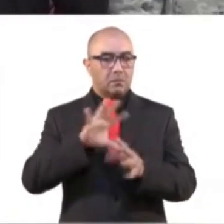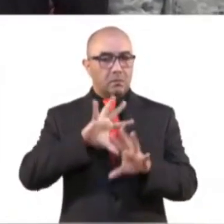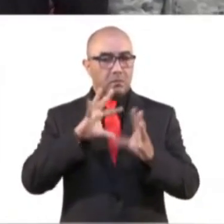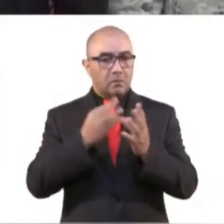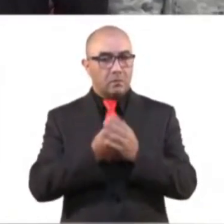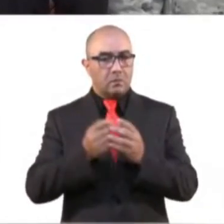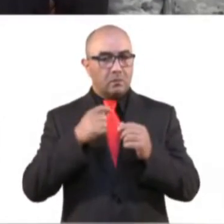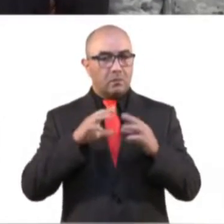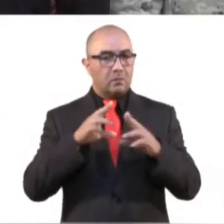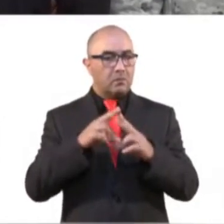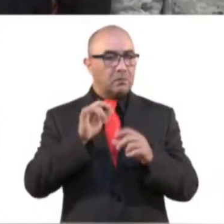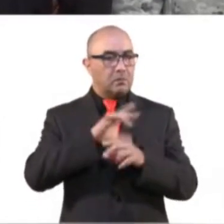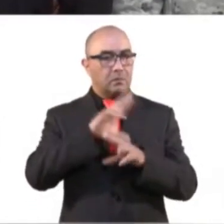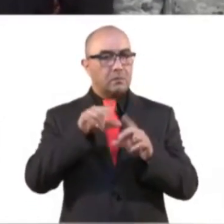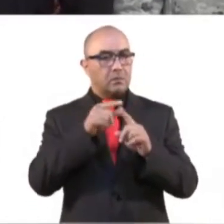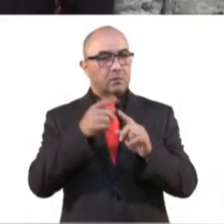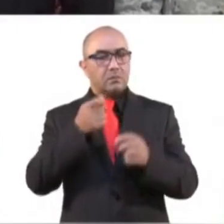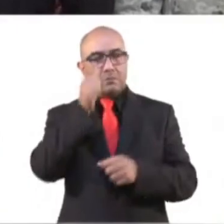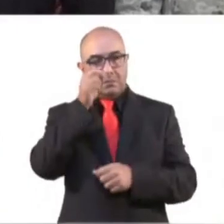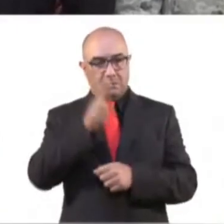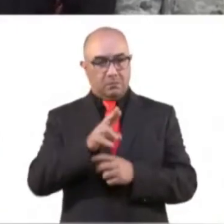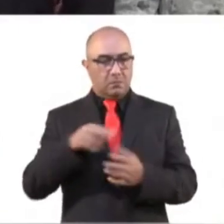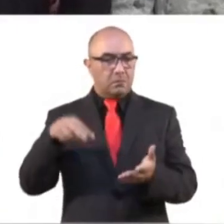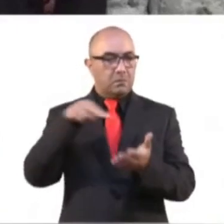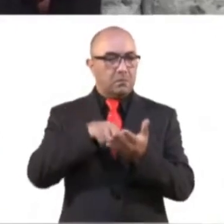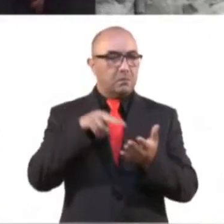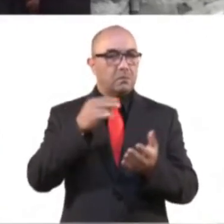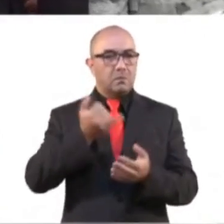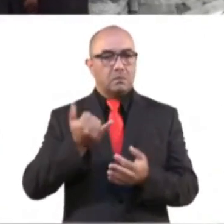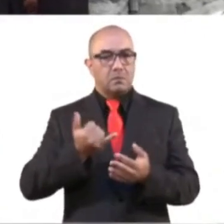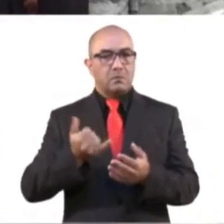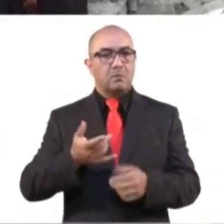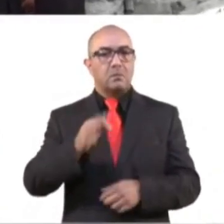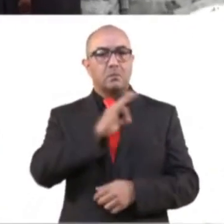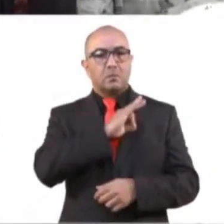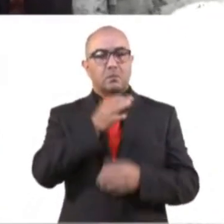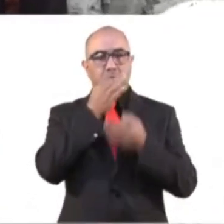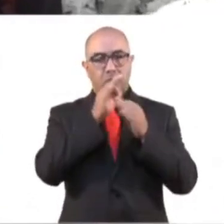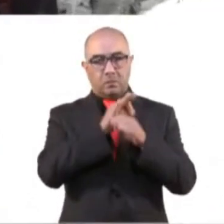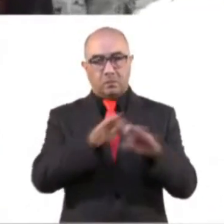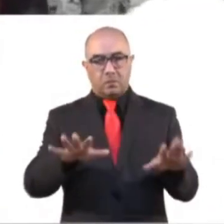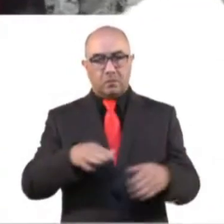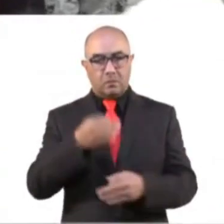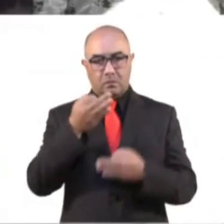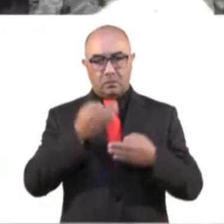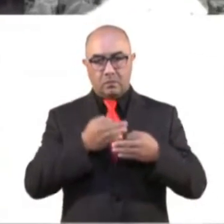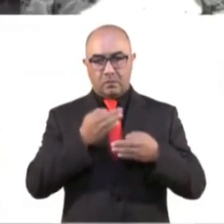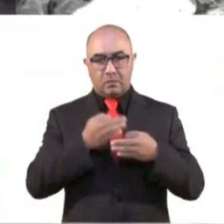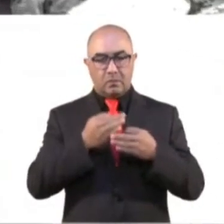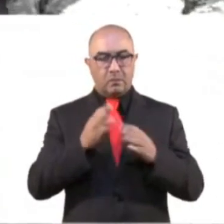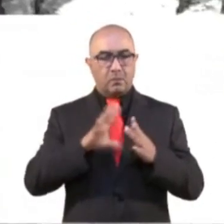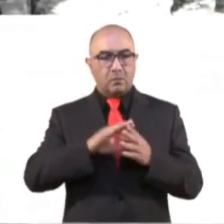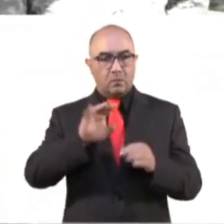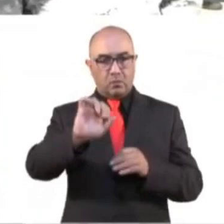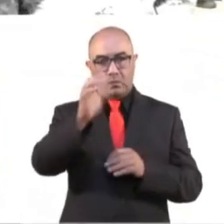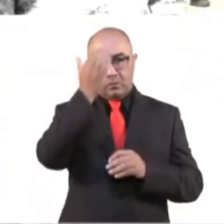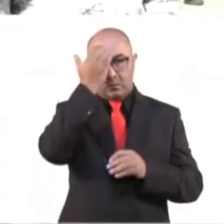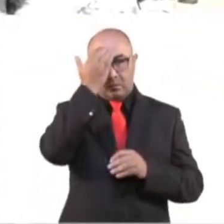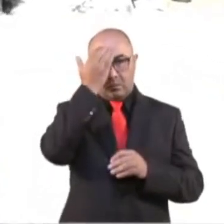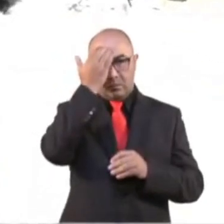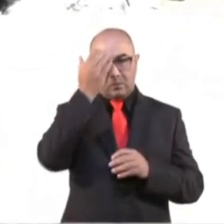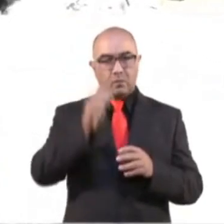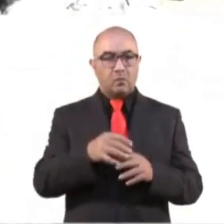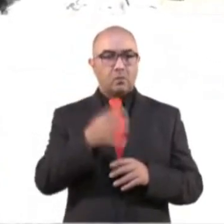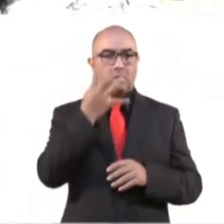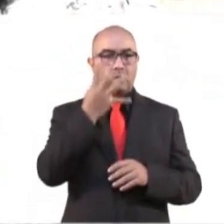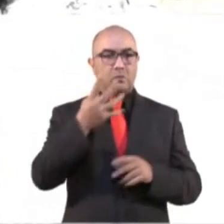de dicha secretaría y podemos informarles hasta el momento como conocer